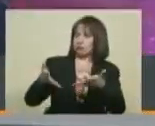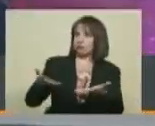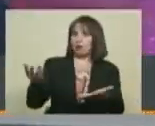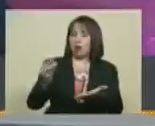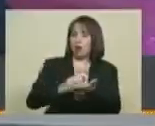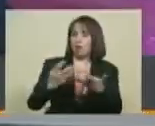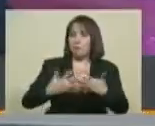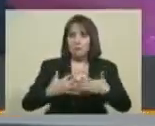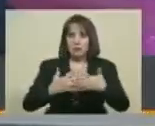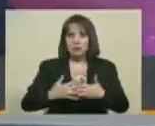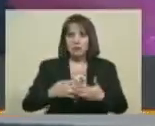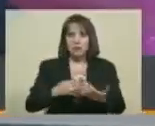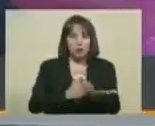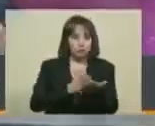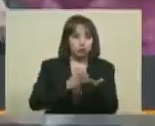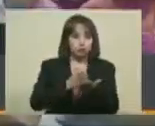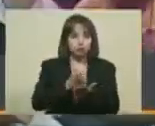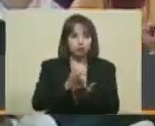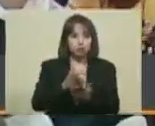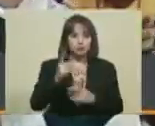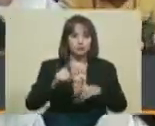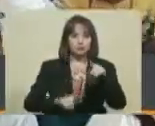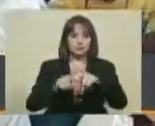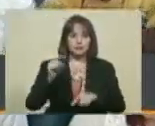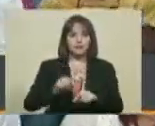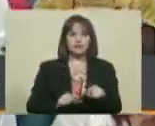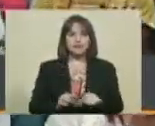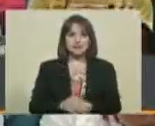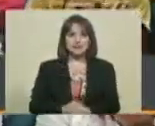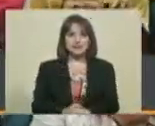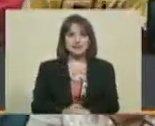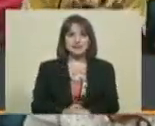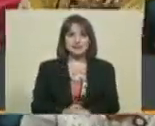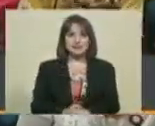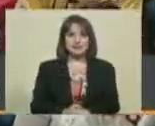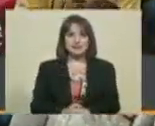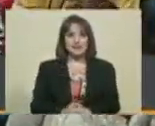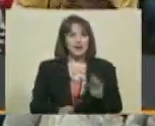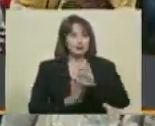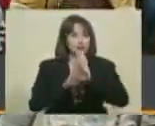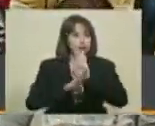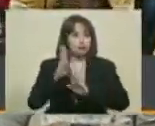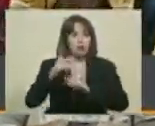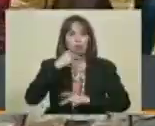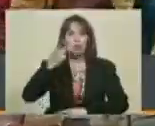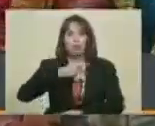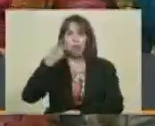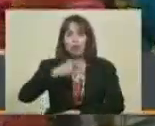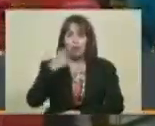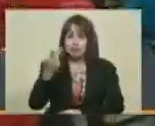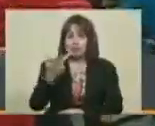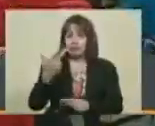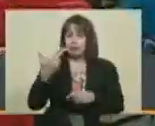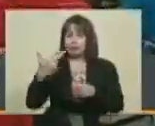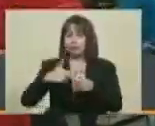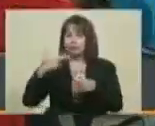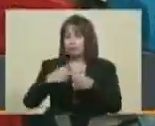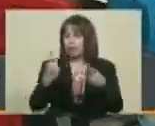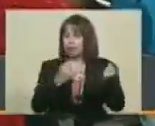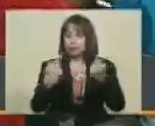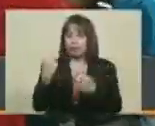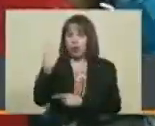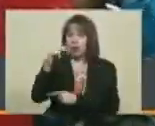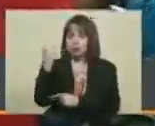industria que desarrolle la política económica nacional, colocar a PDVSA en el